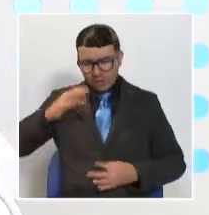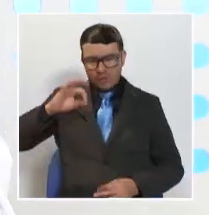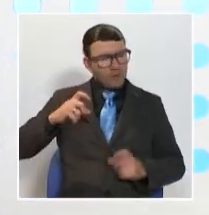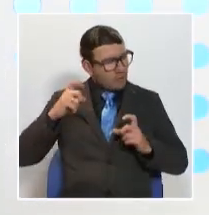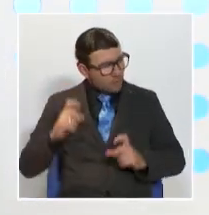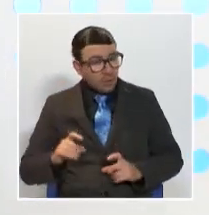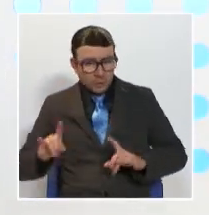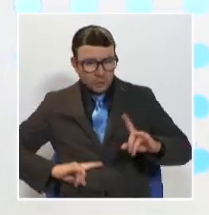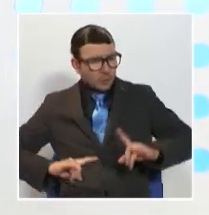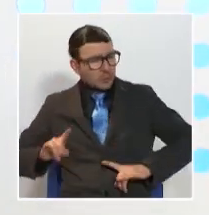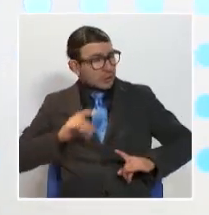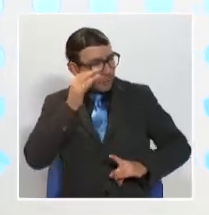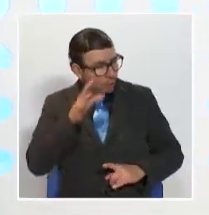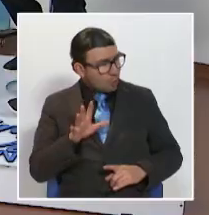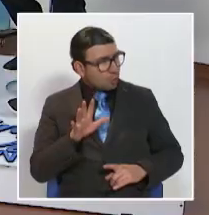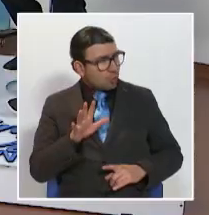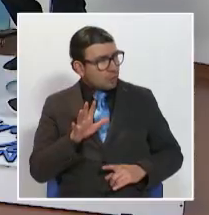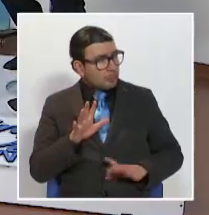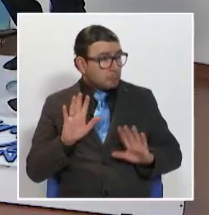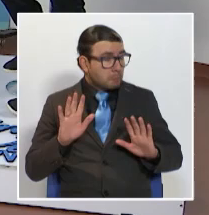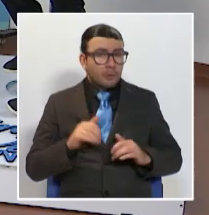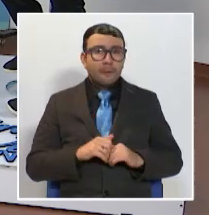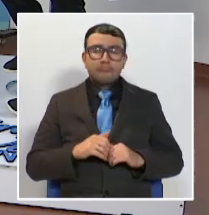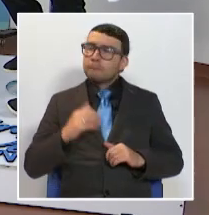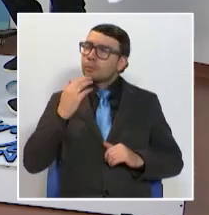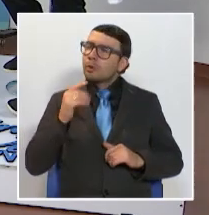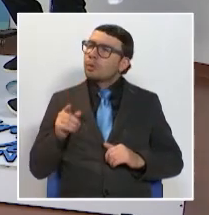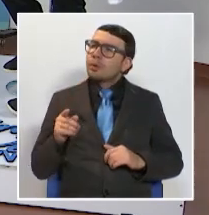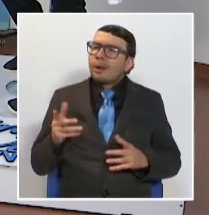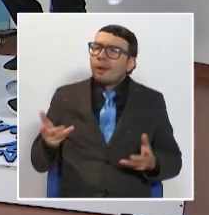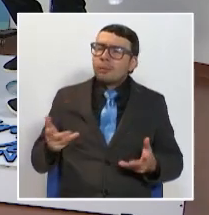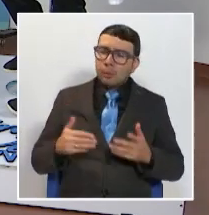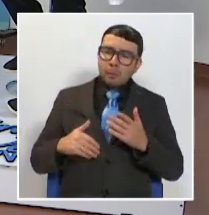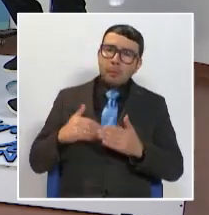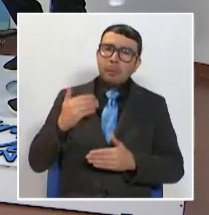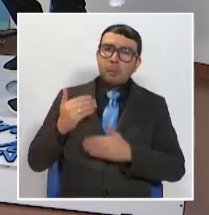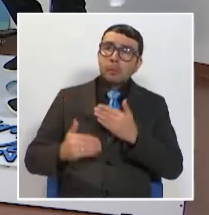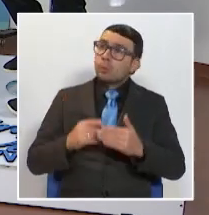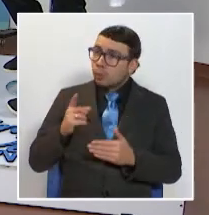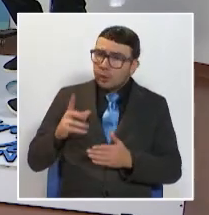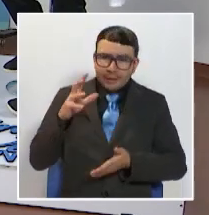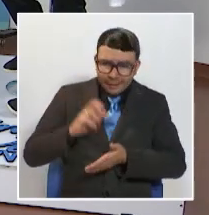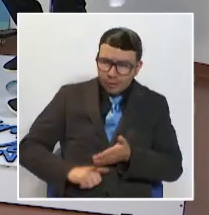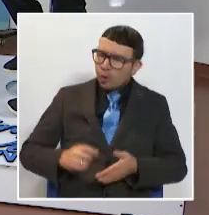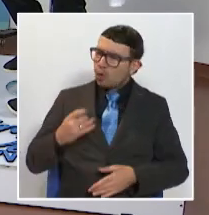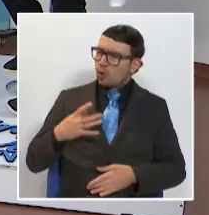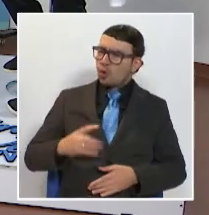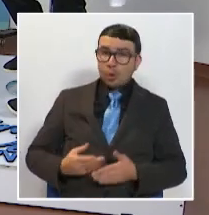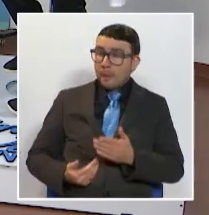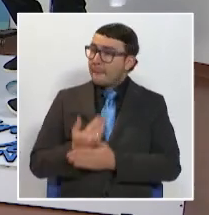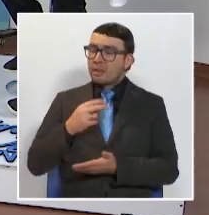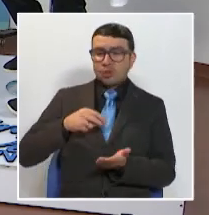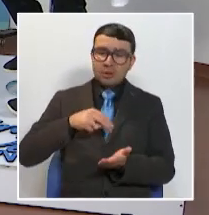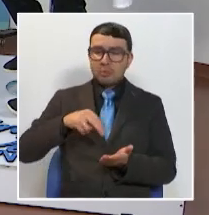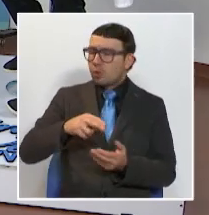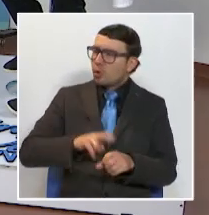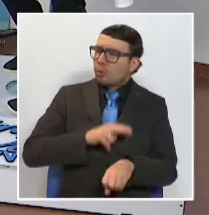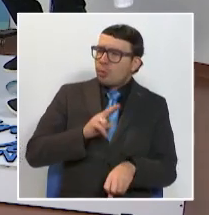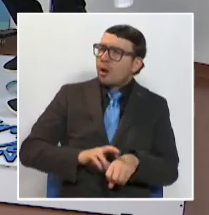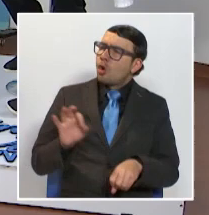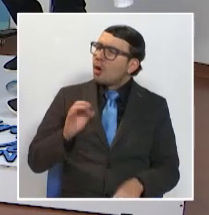señor. algo? Andrés, finalmente, ¿cómo fue ese proceso? ¿A ti se te quitó el dolor? ¿Empezaste a caminar y ya? ¿O qué